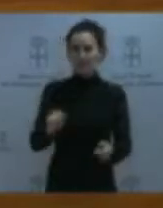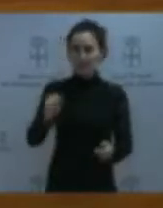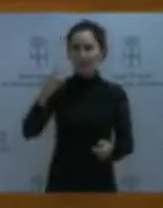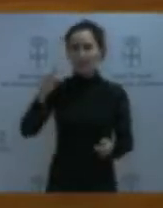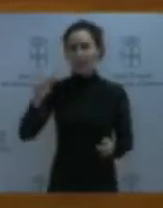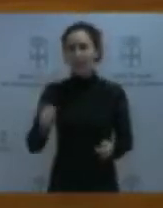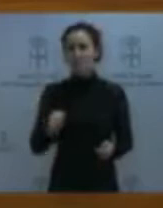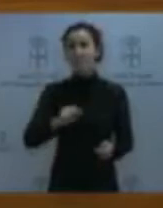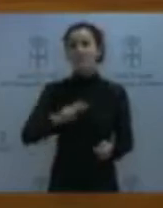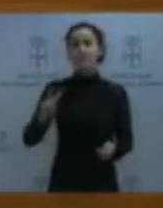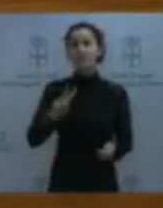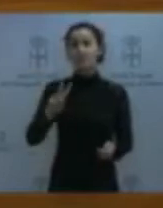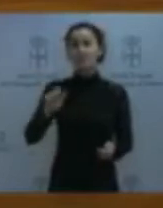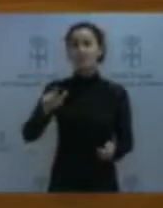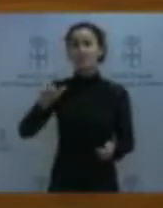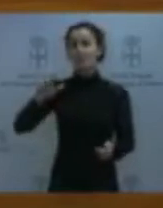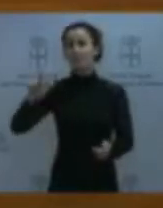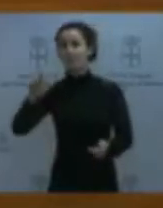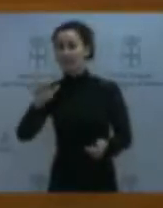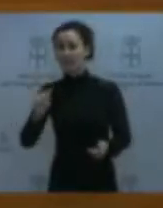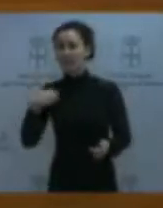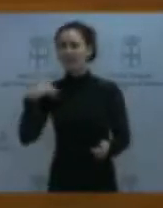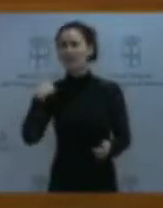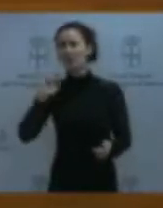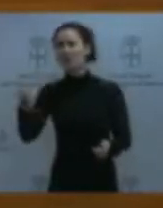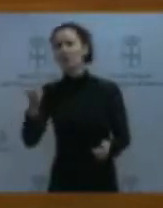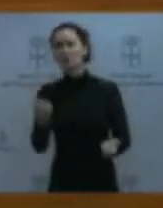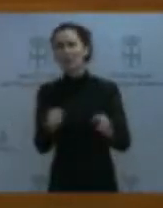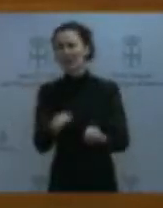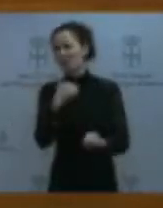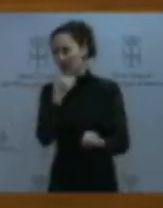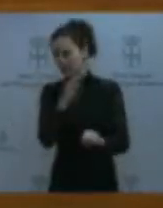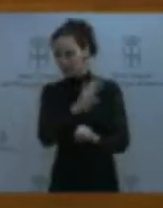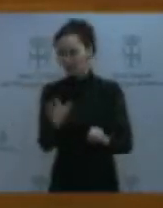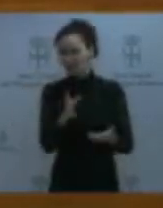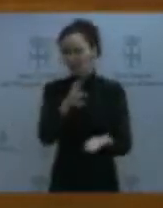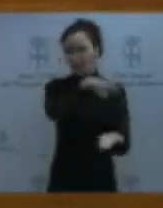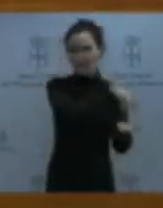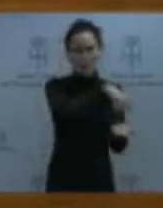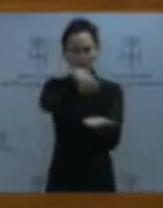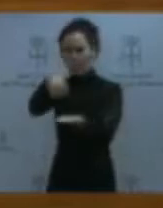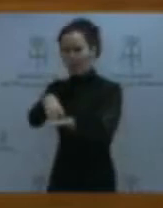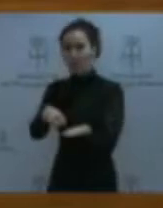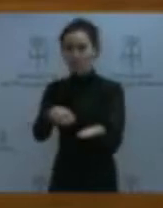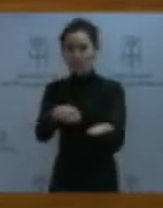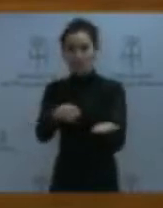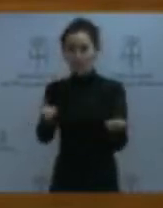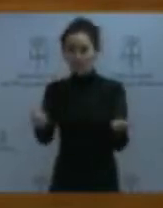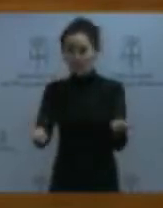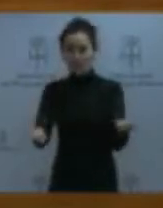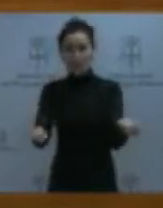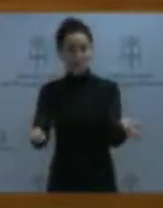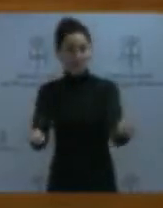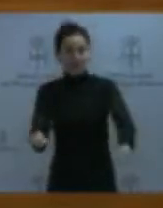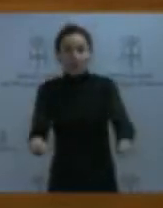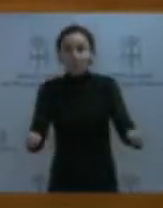Carrión. Bueno, tenía otra ya muy vieja y en pasajes y que prácticamente estaba cerrada. Imagínese, a la estrategia de la empresa le